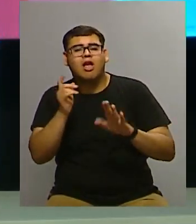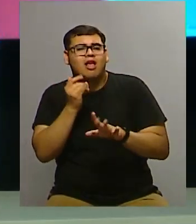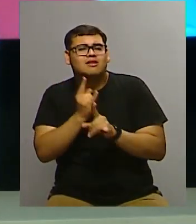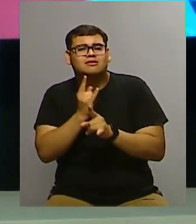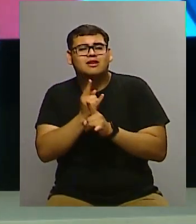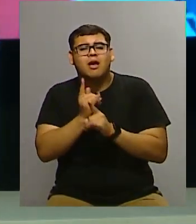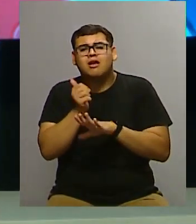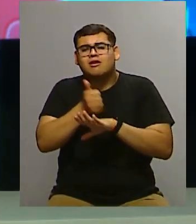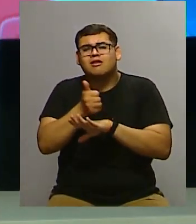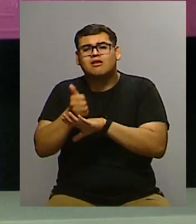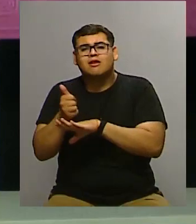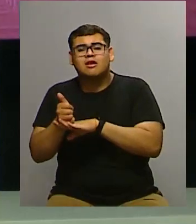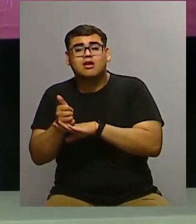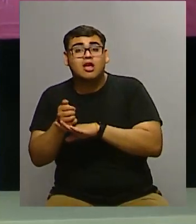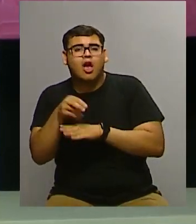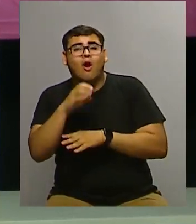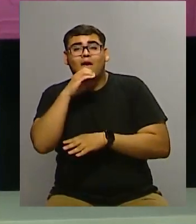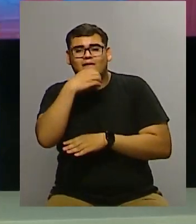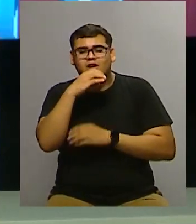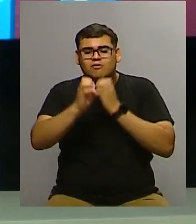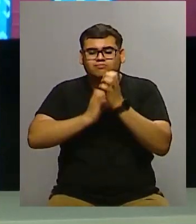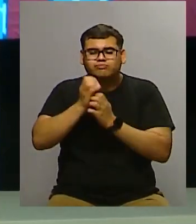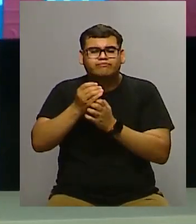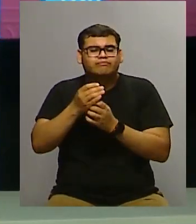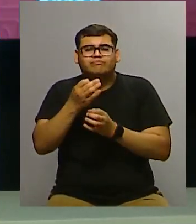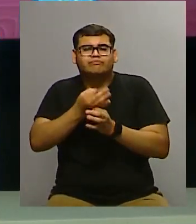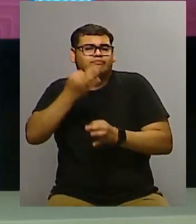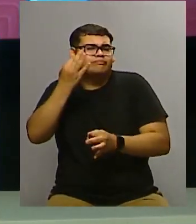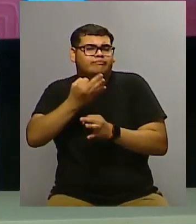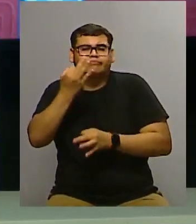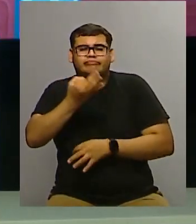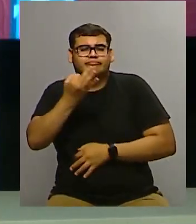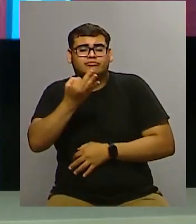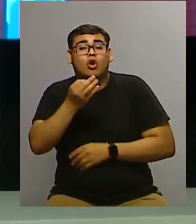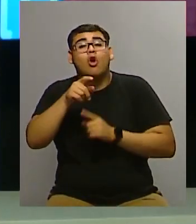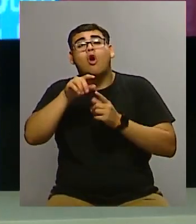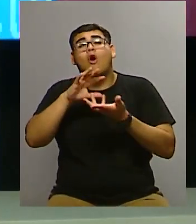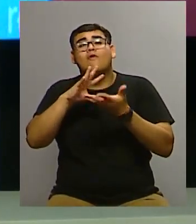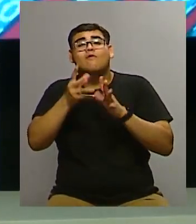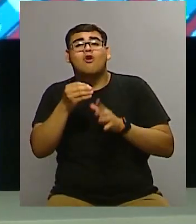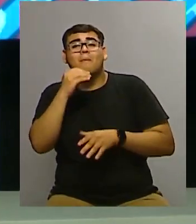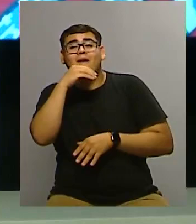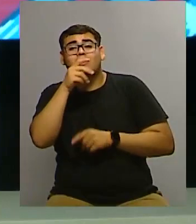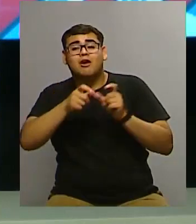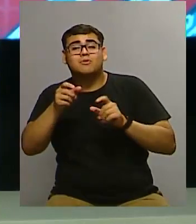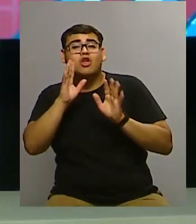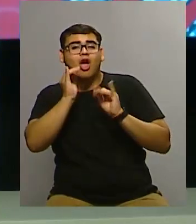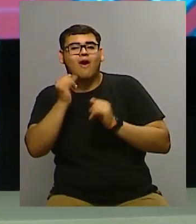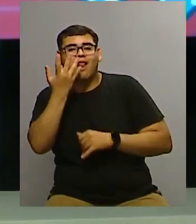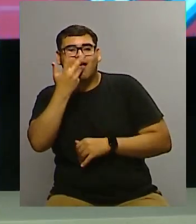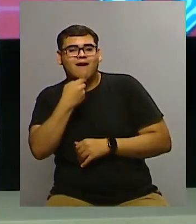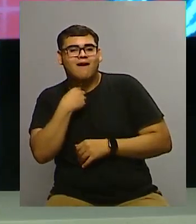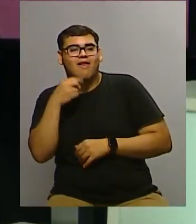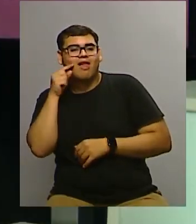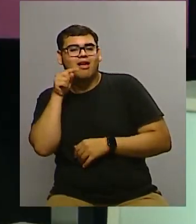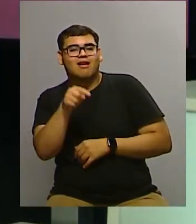presente, en hacer vinos de excelente calidad, en apostar a nuevos estilos de vinos que atraen a los jóvenes, todo eso permite... En organizar también, hay